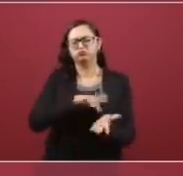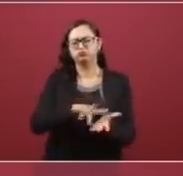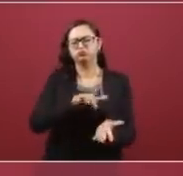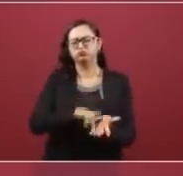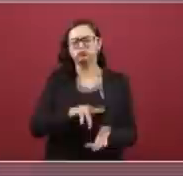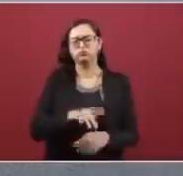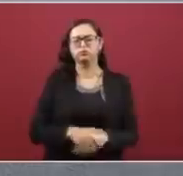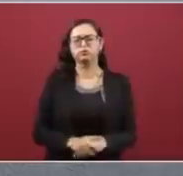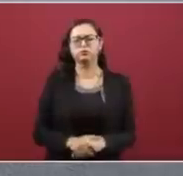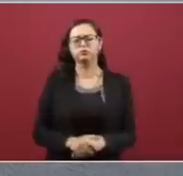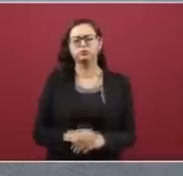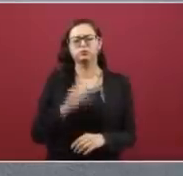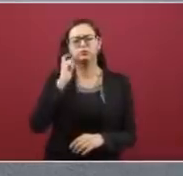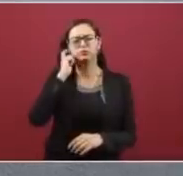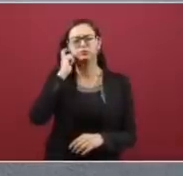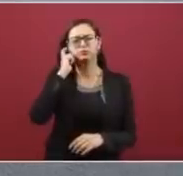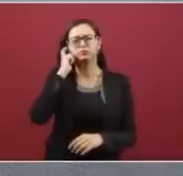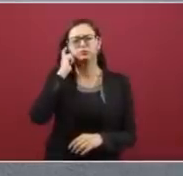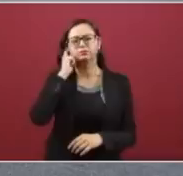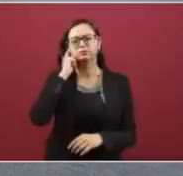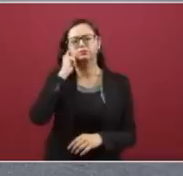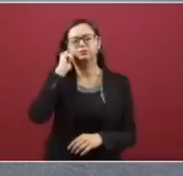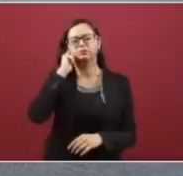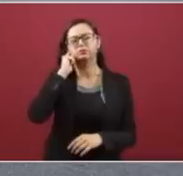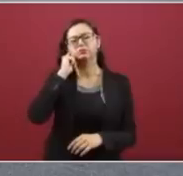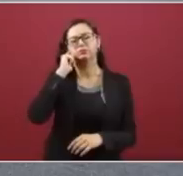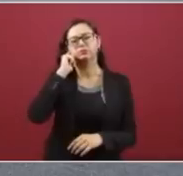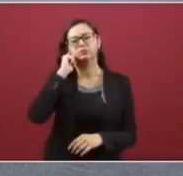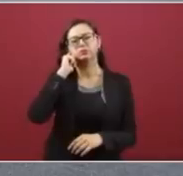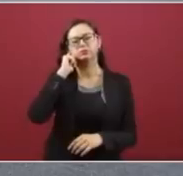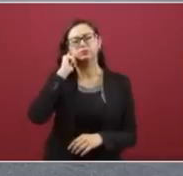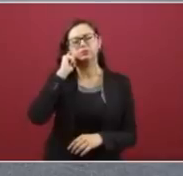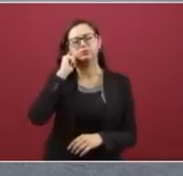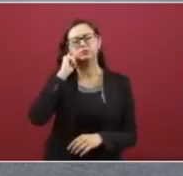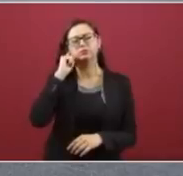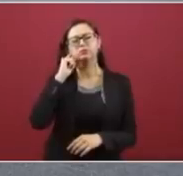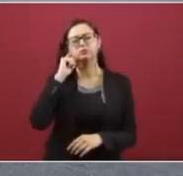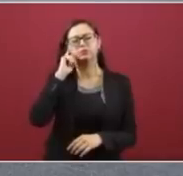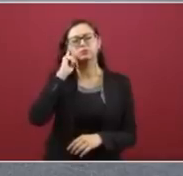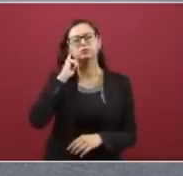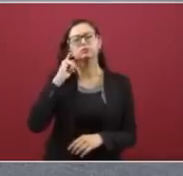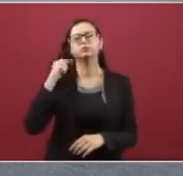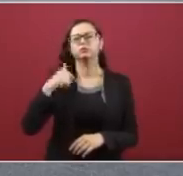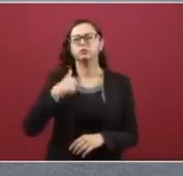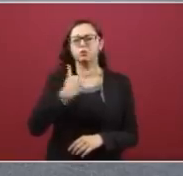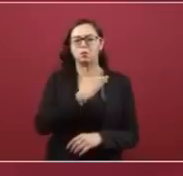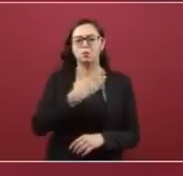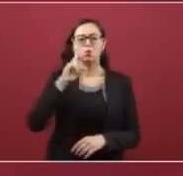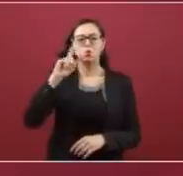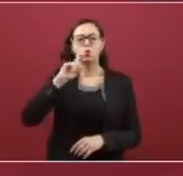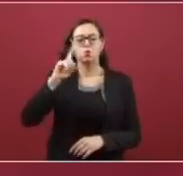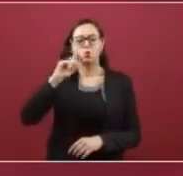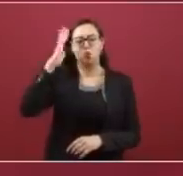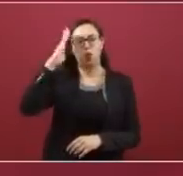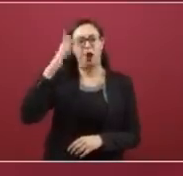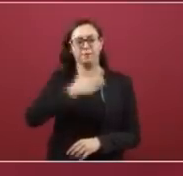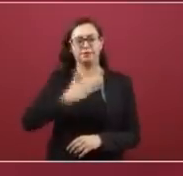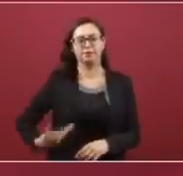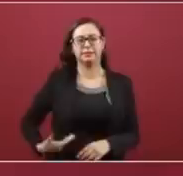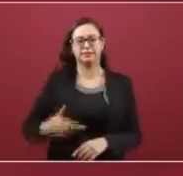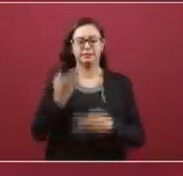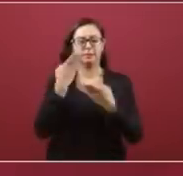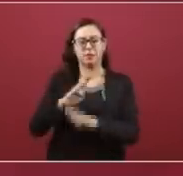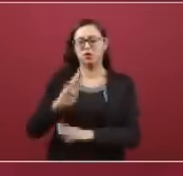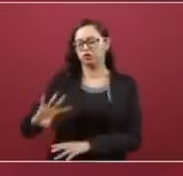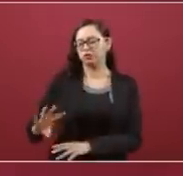entrevisté con la presidenta de Banco Santander, Ana Botín.